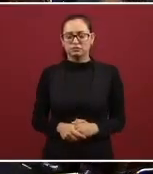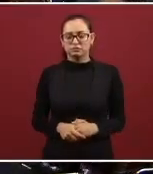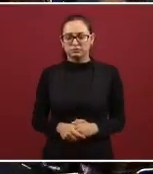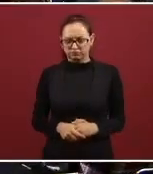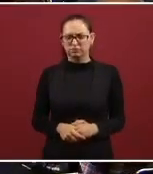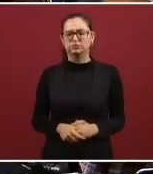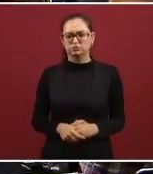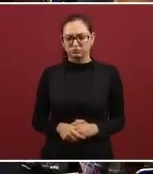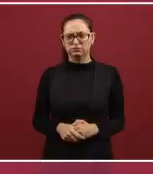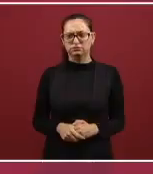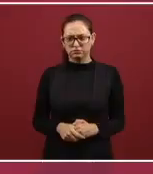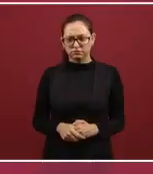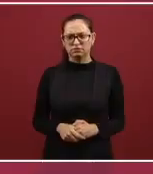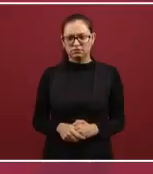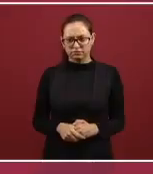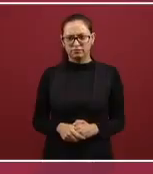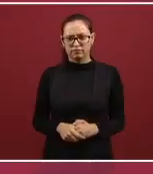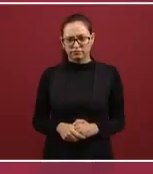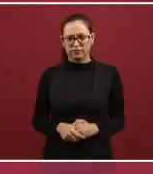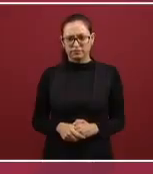¿Sí?